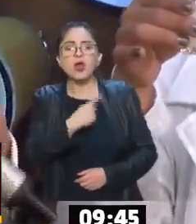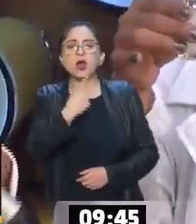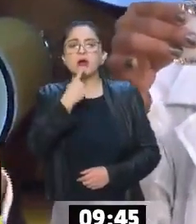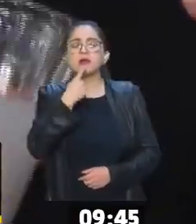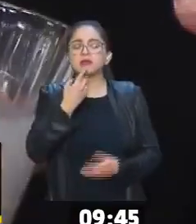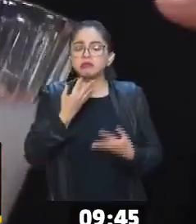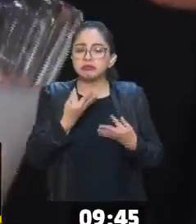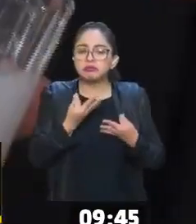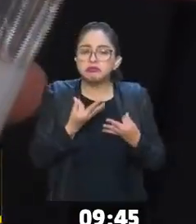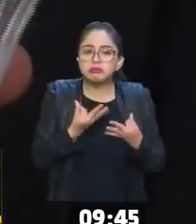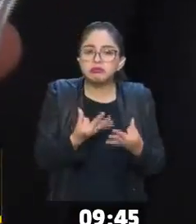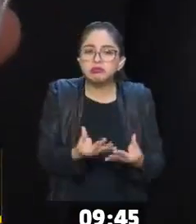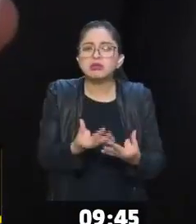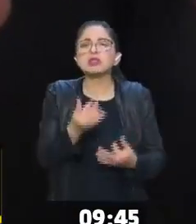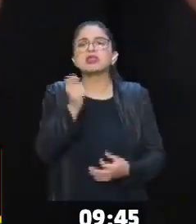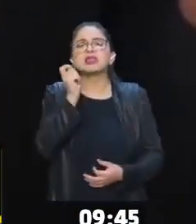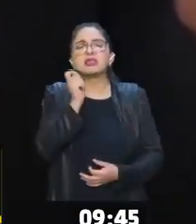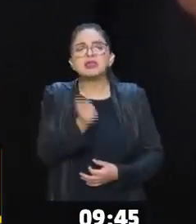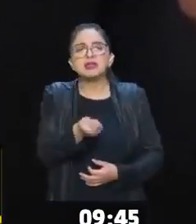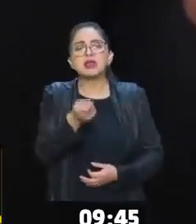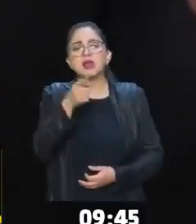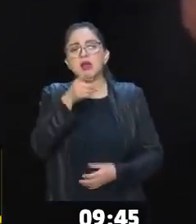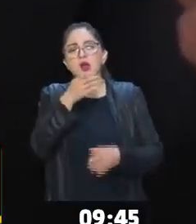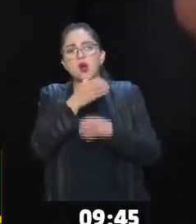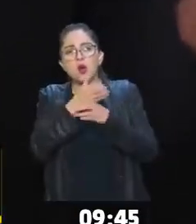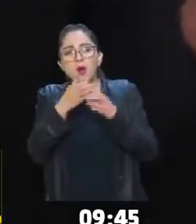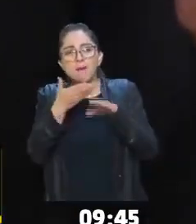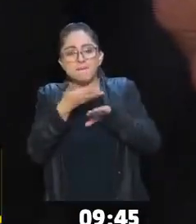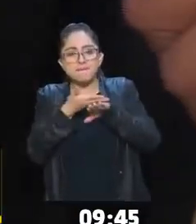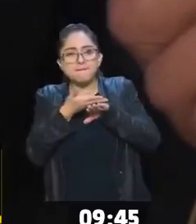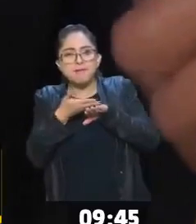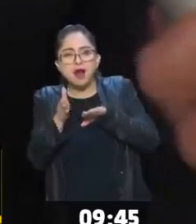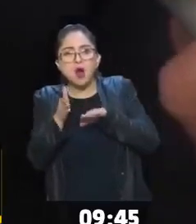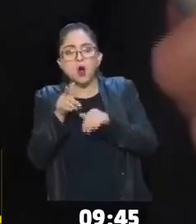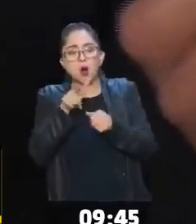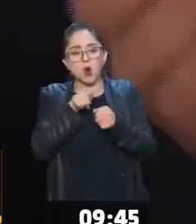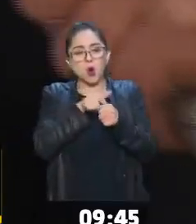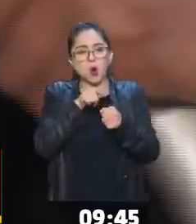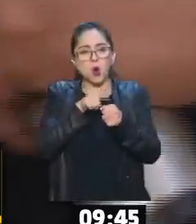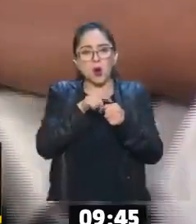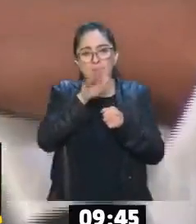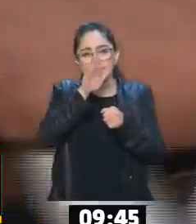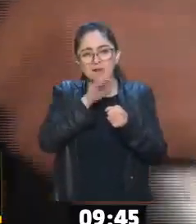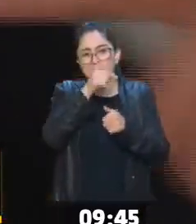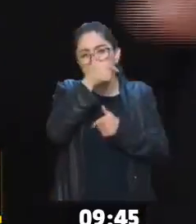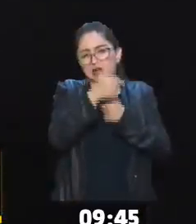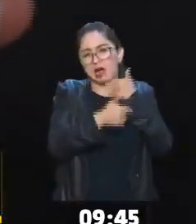hecho. Estamos ubicando lo que es un producto blanco, de color lechoso,